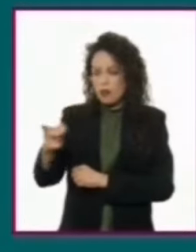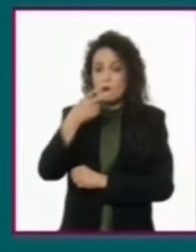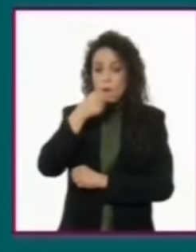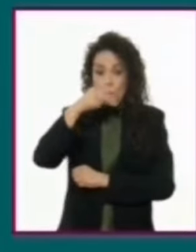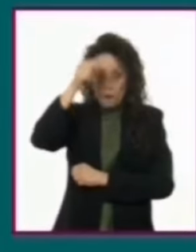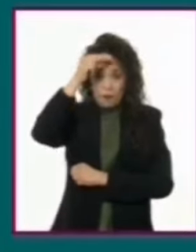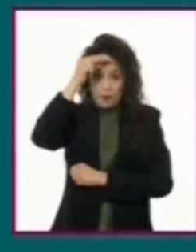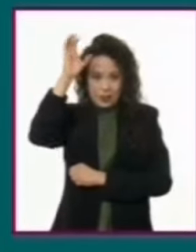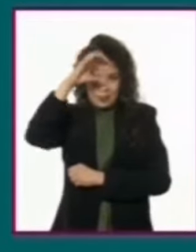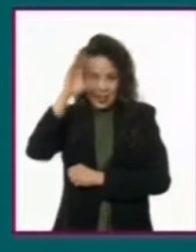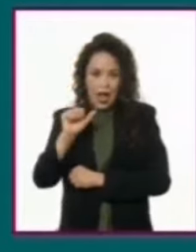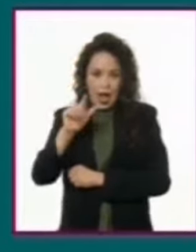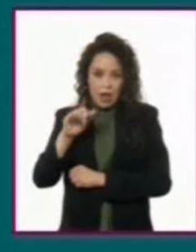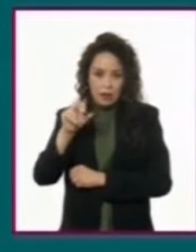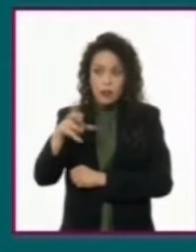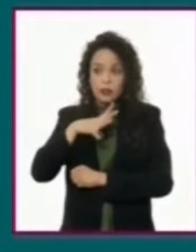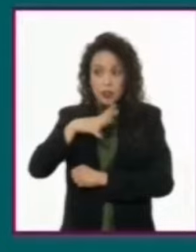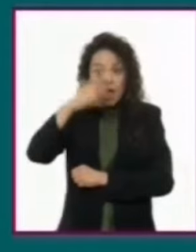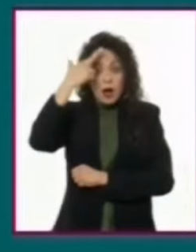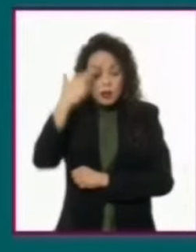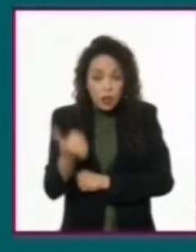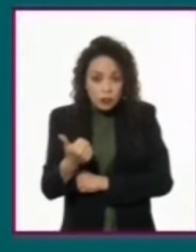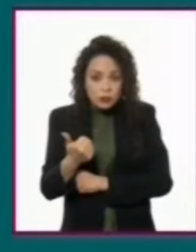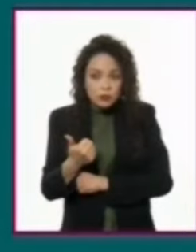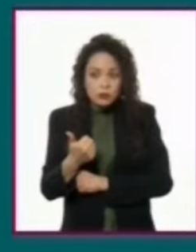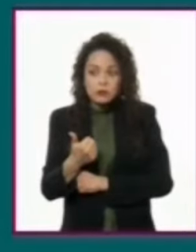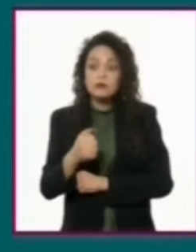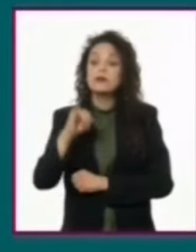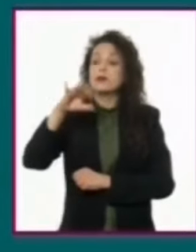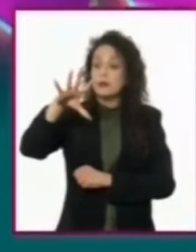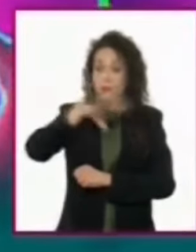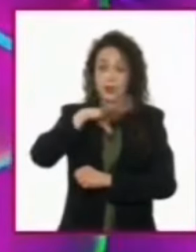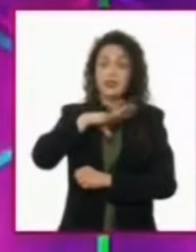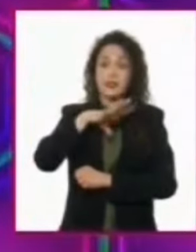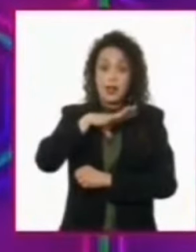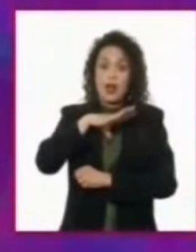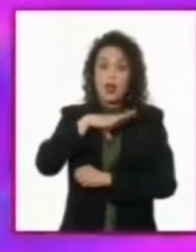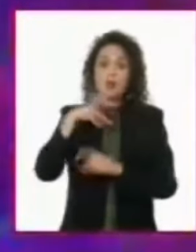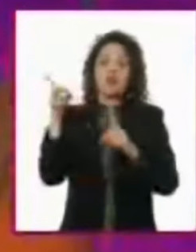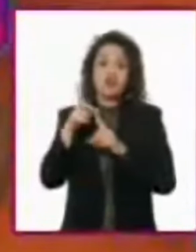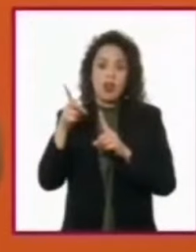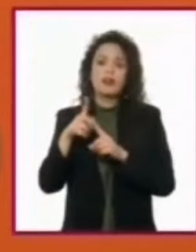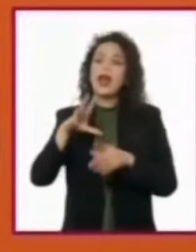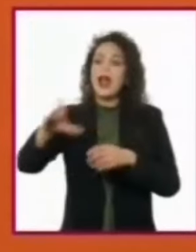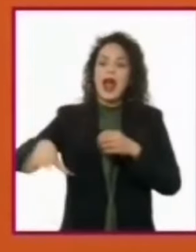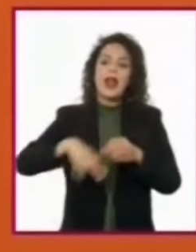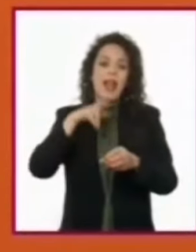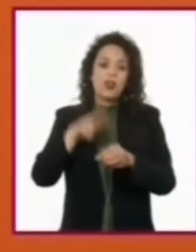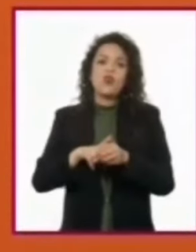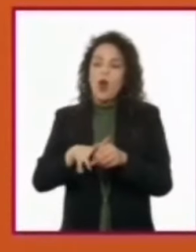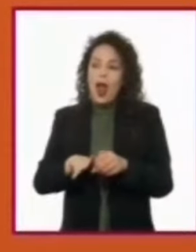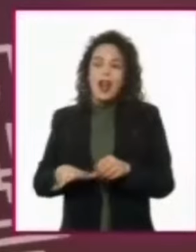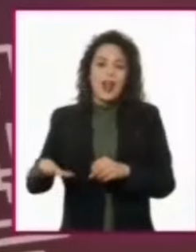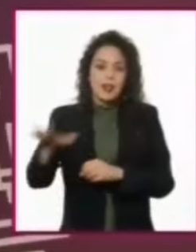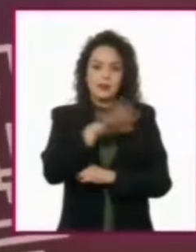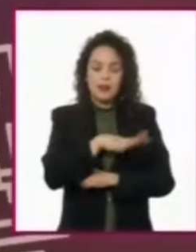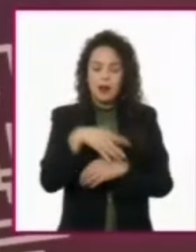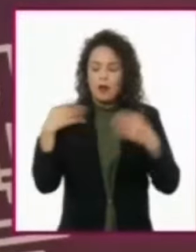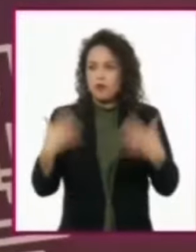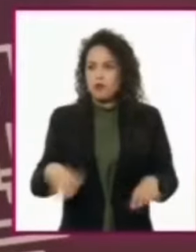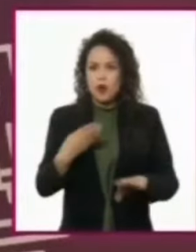razón, los agujeros negros tenían que existir en la naturaleza. Vaya, qué interesante, profesor.